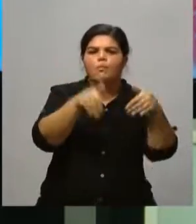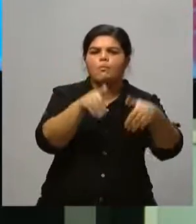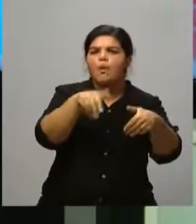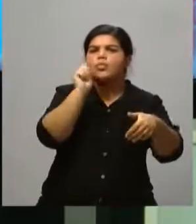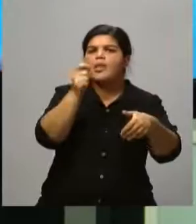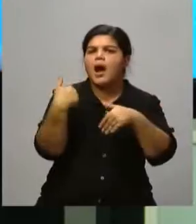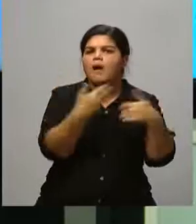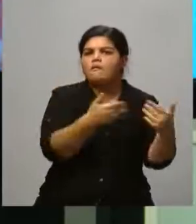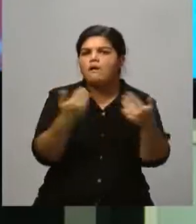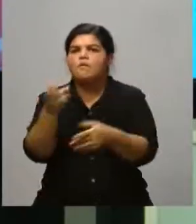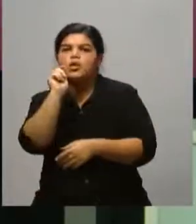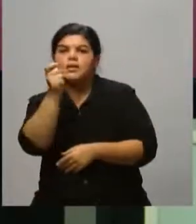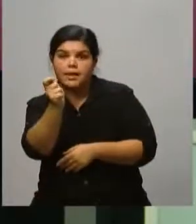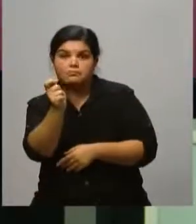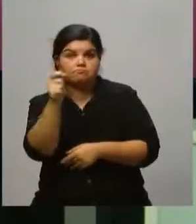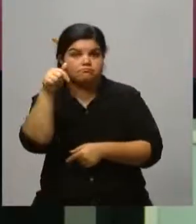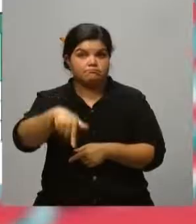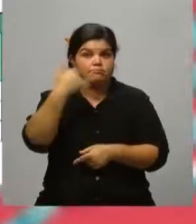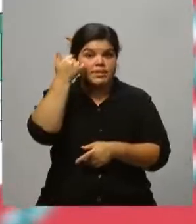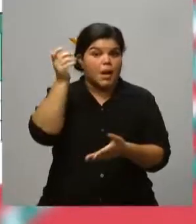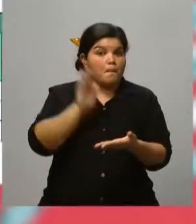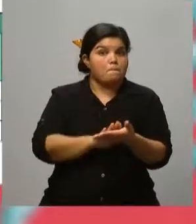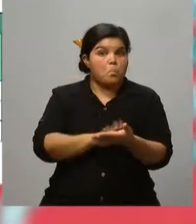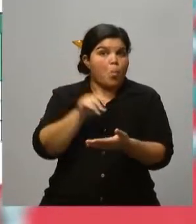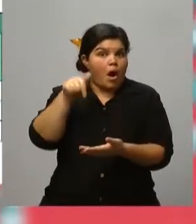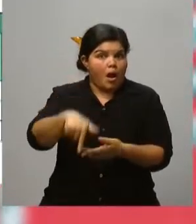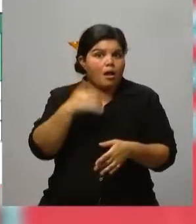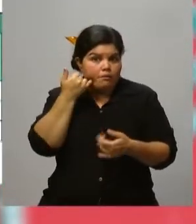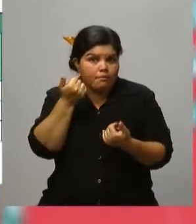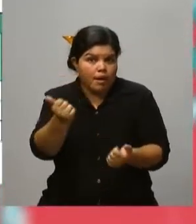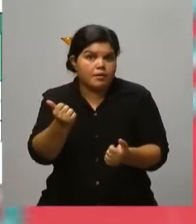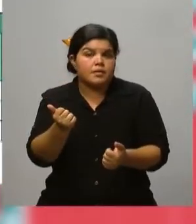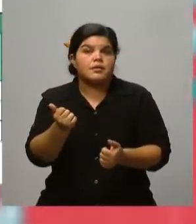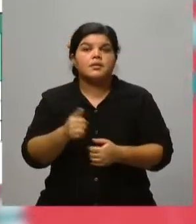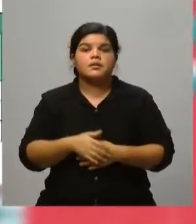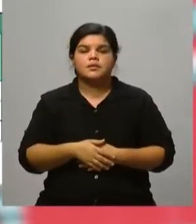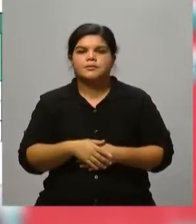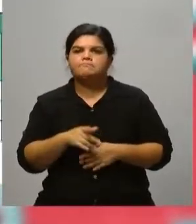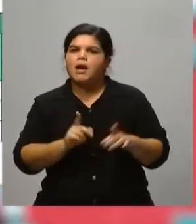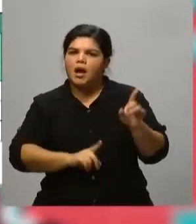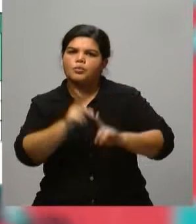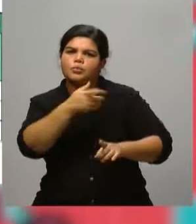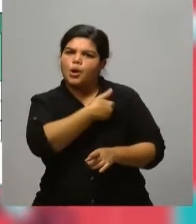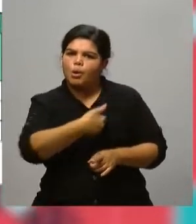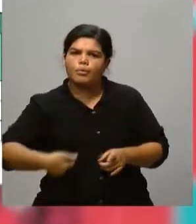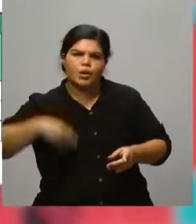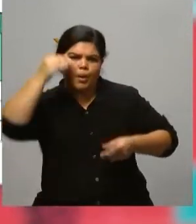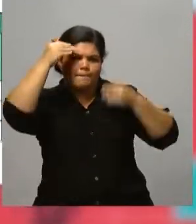estando. Entonces hay como una falta de comunicación, una falta de